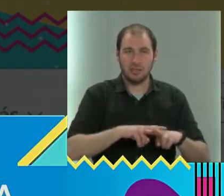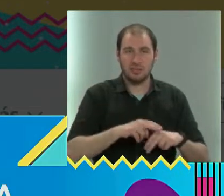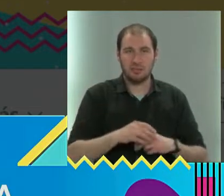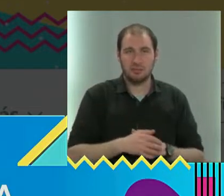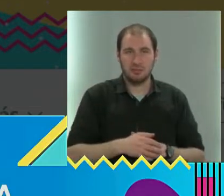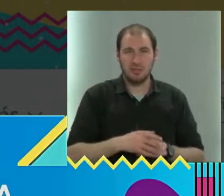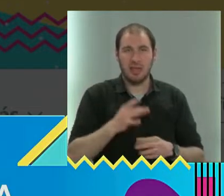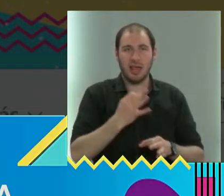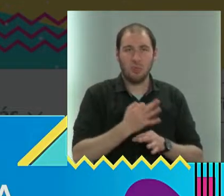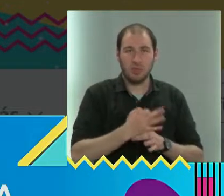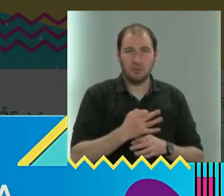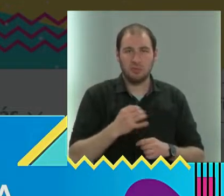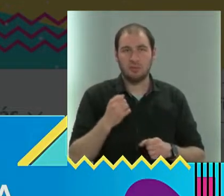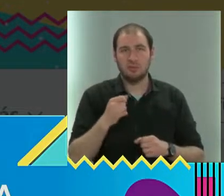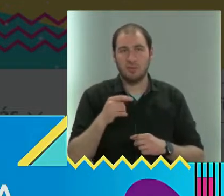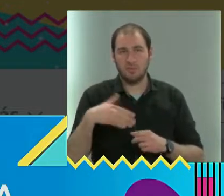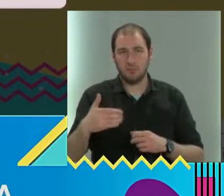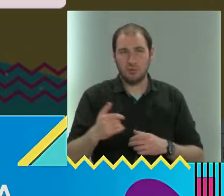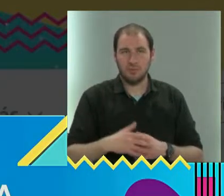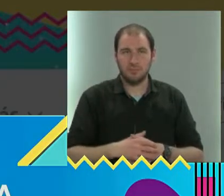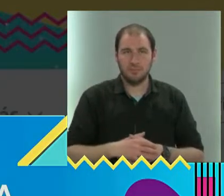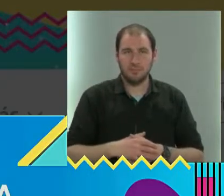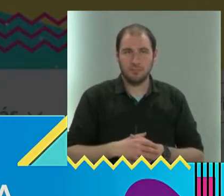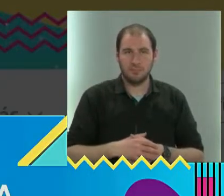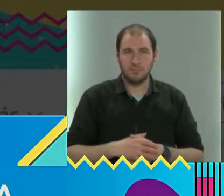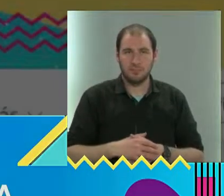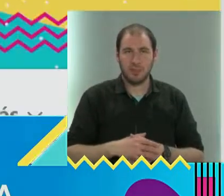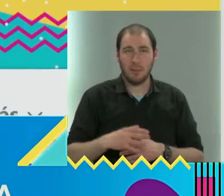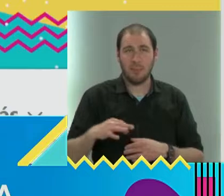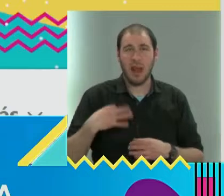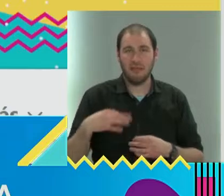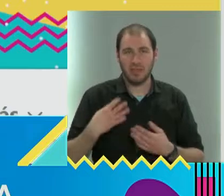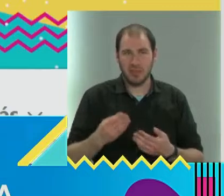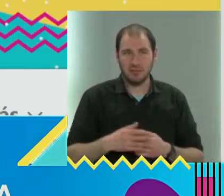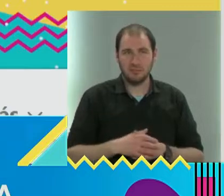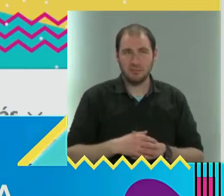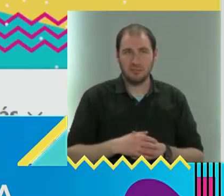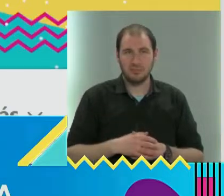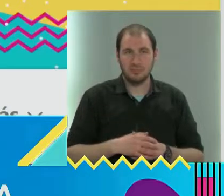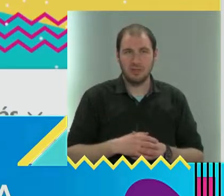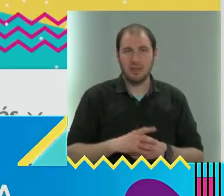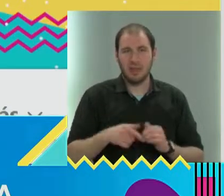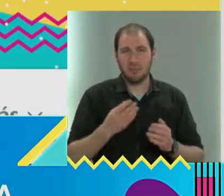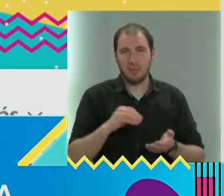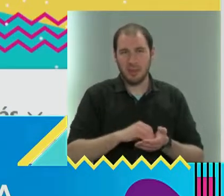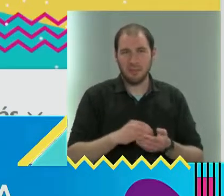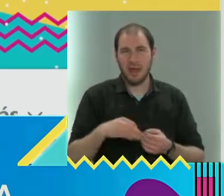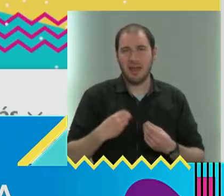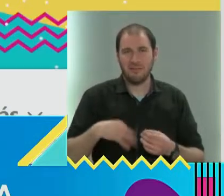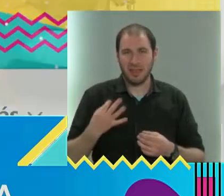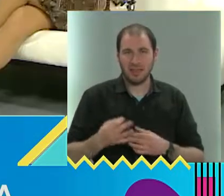supuesto, educación en el futuro. Para la vida. Para la vida, bueno, le vamos a sumar para la